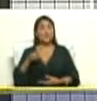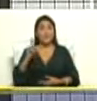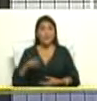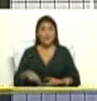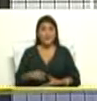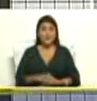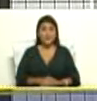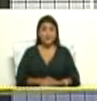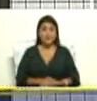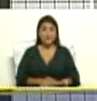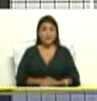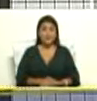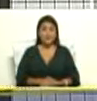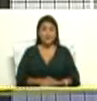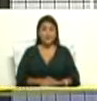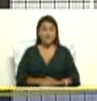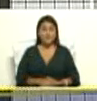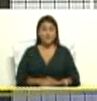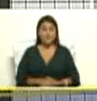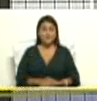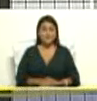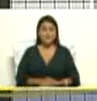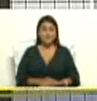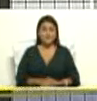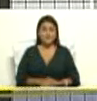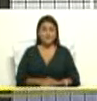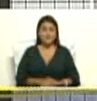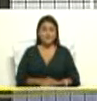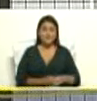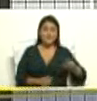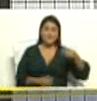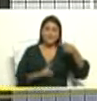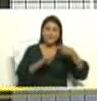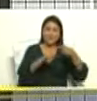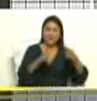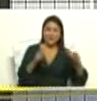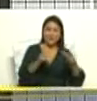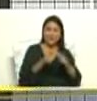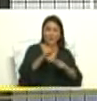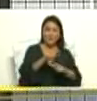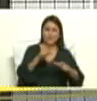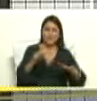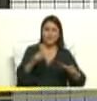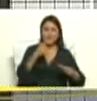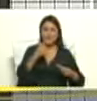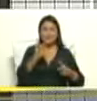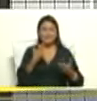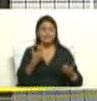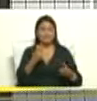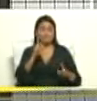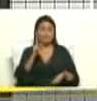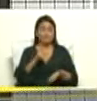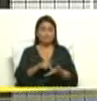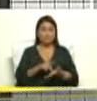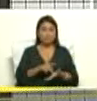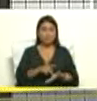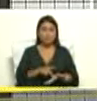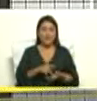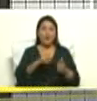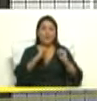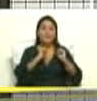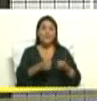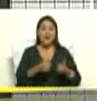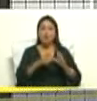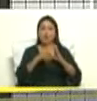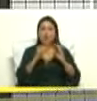como sus hijos una primera generación presente Aquí yo lo llamo los precursores